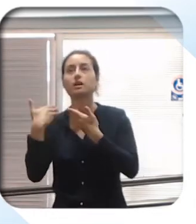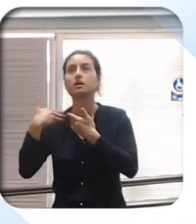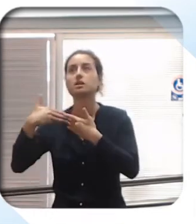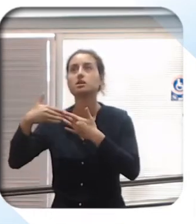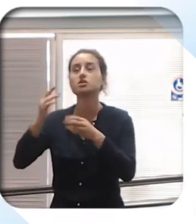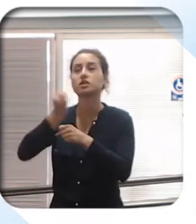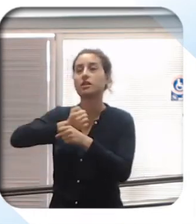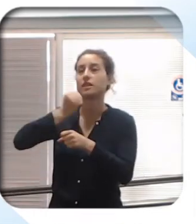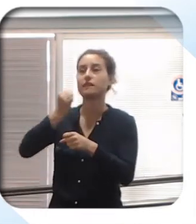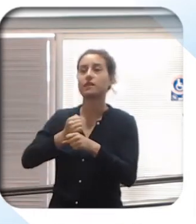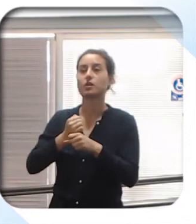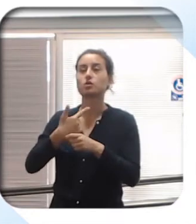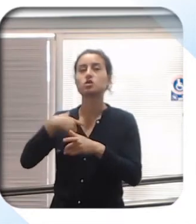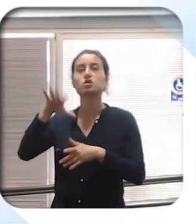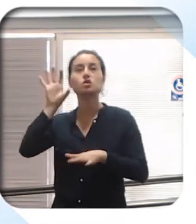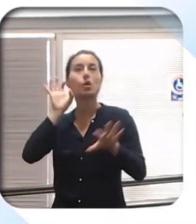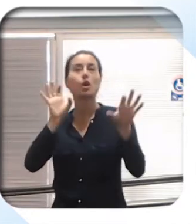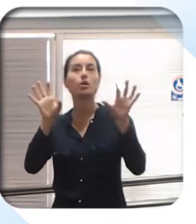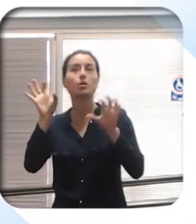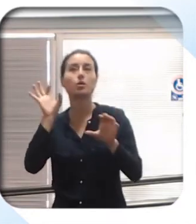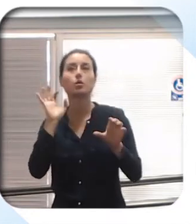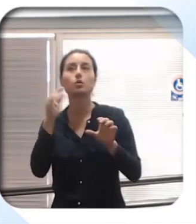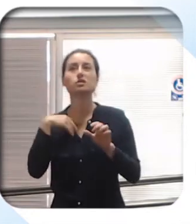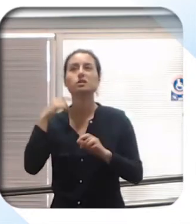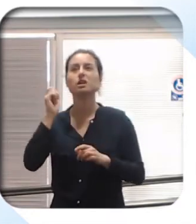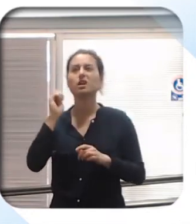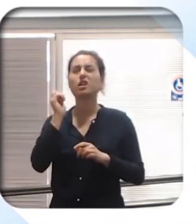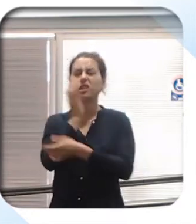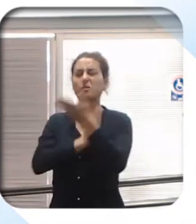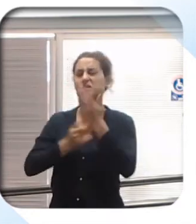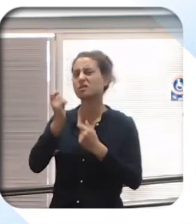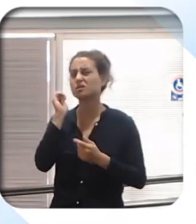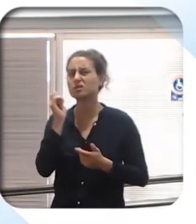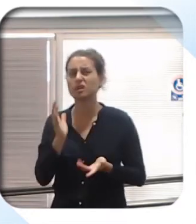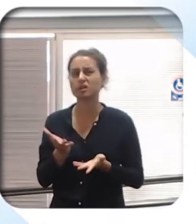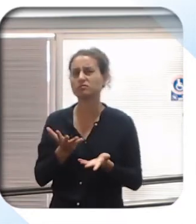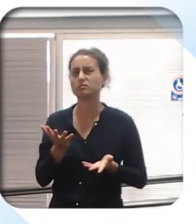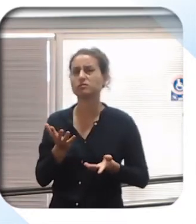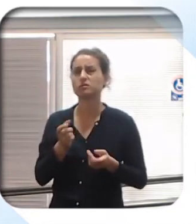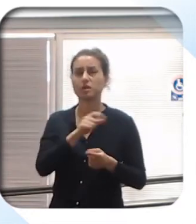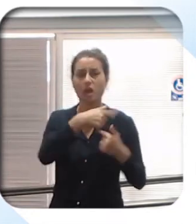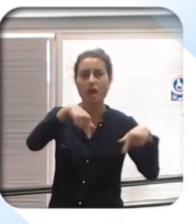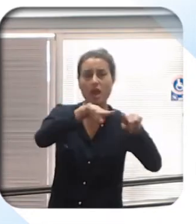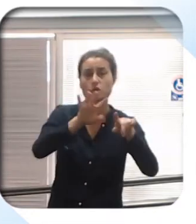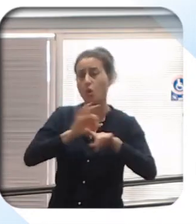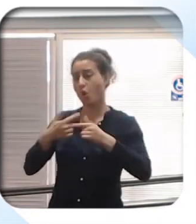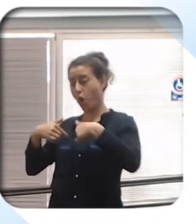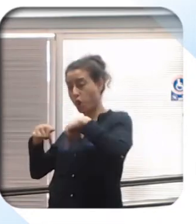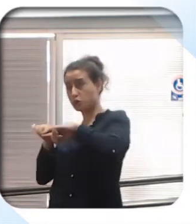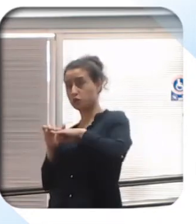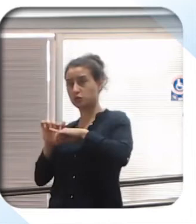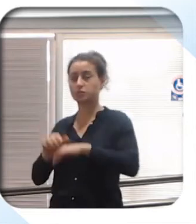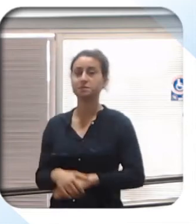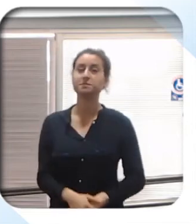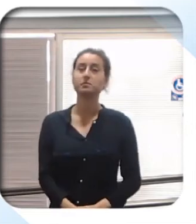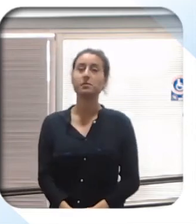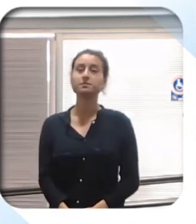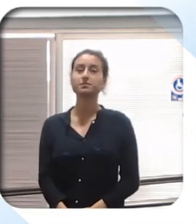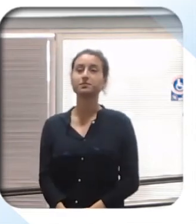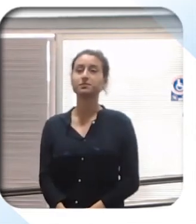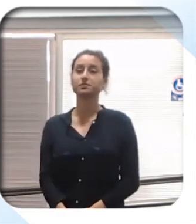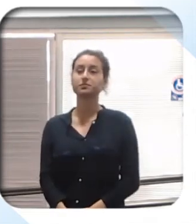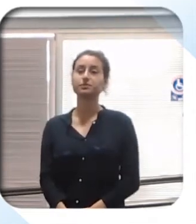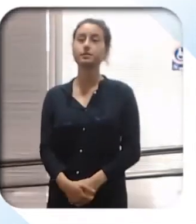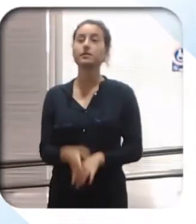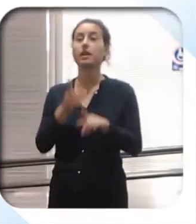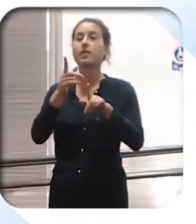inicios, cuando uno escucha estas cosas, ¿quién es el discapacitado? ¿Si son ellos o somos nosotros? ¿No?